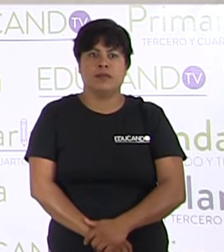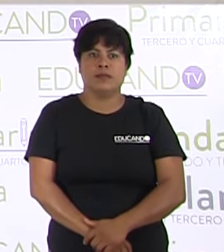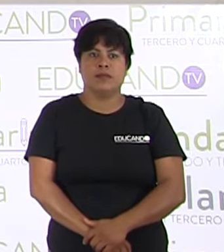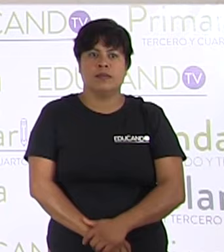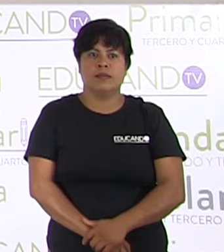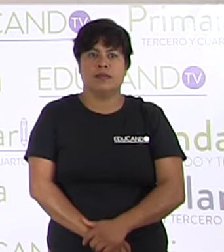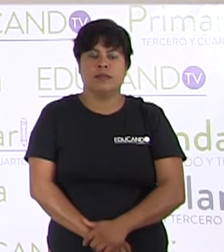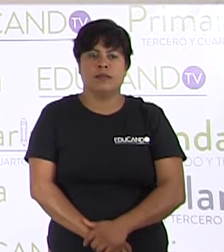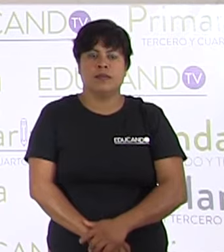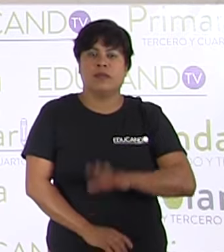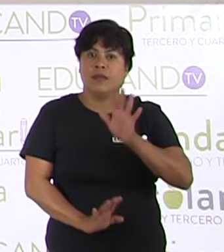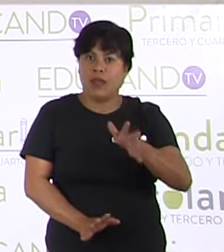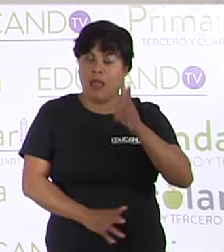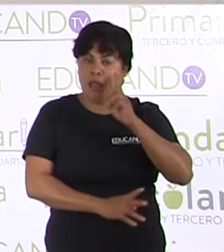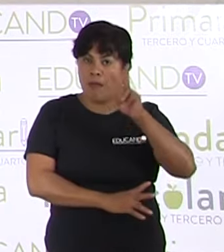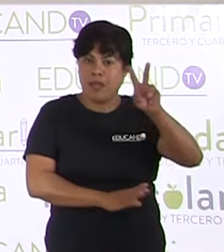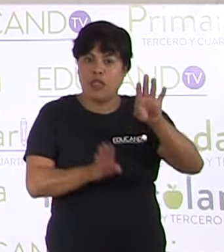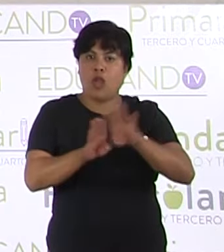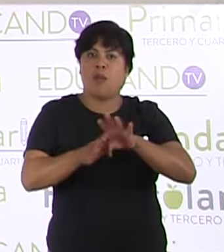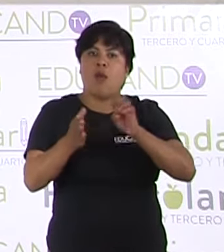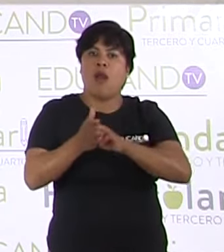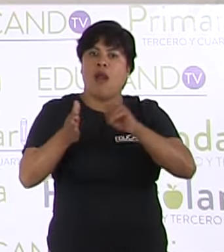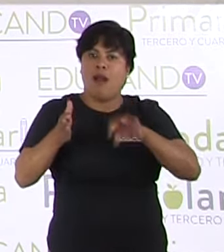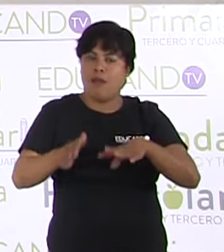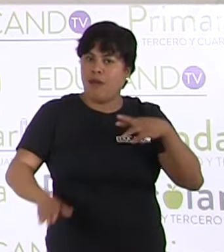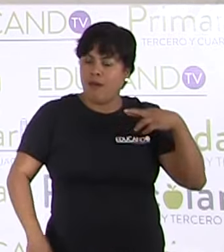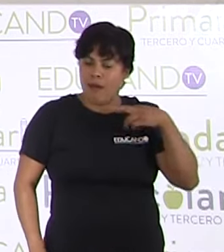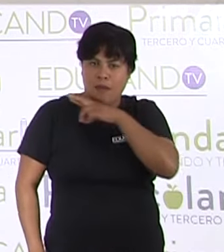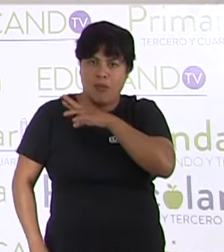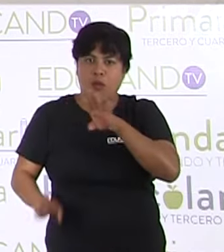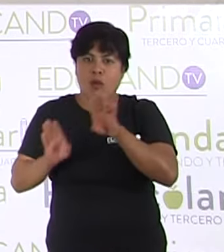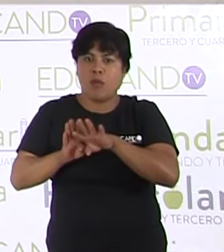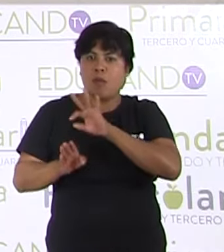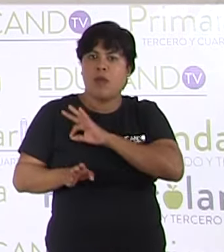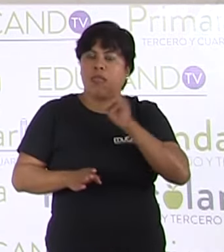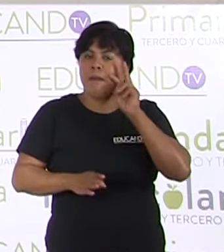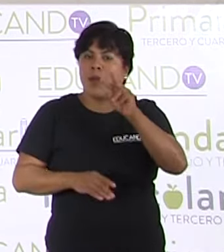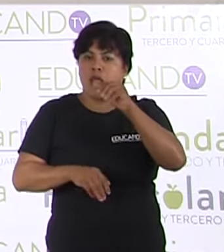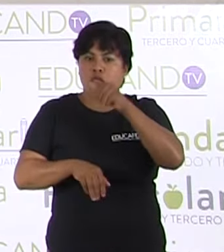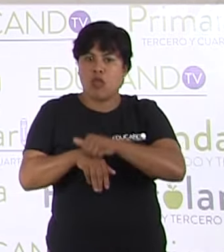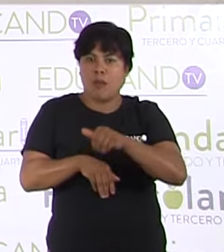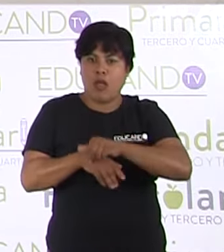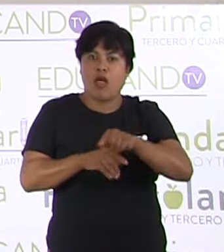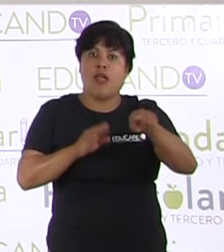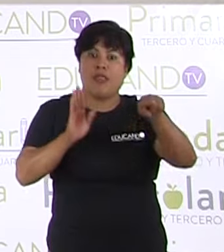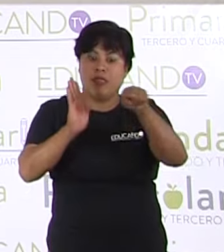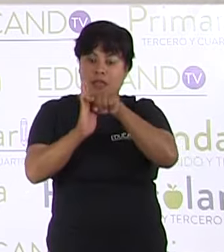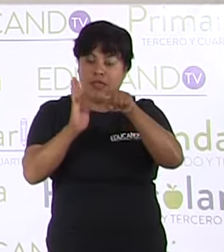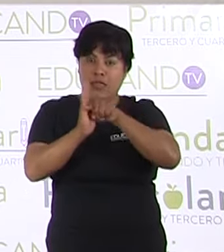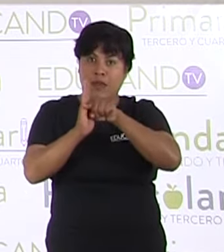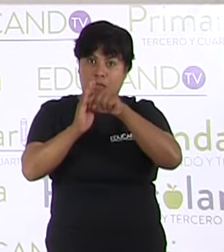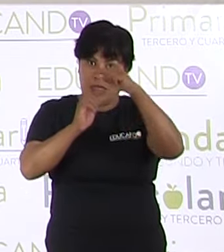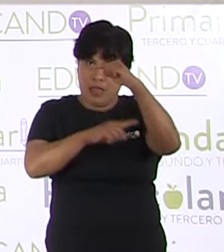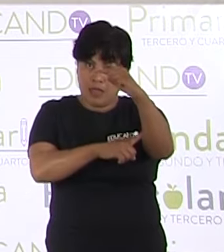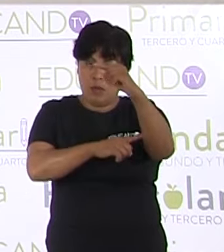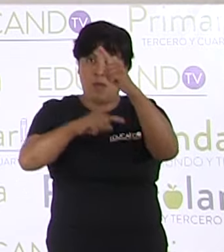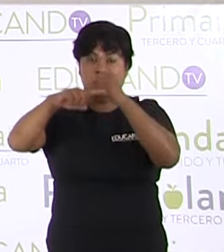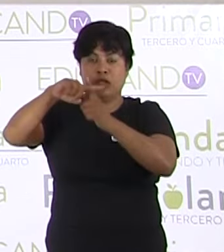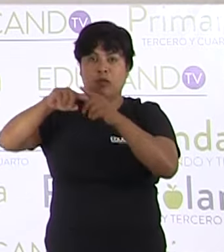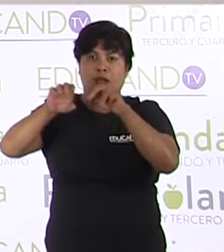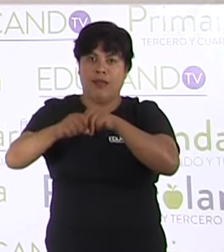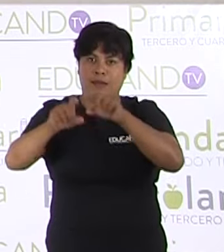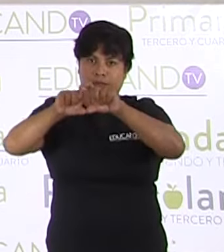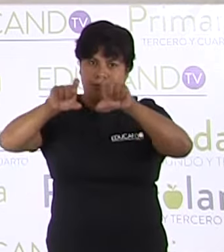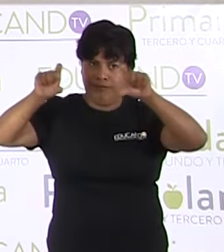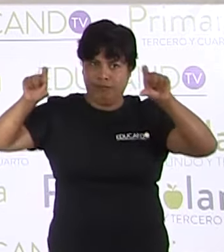numérica Ya vimos un ejemplo rápido de representación de número negativos y positivos decimales en la recta